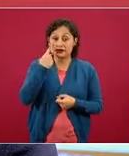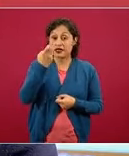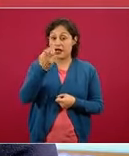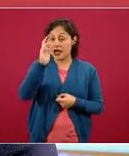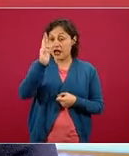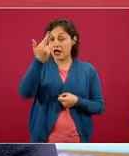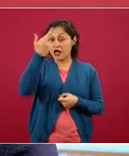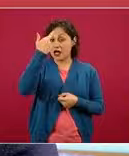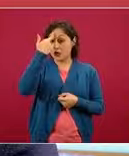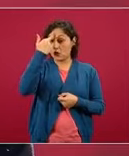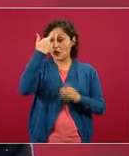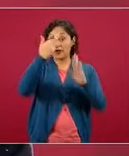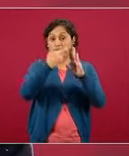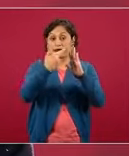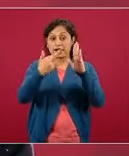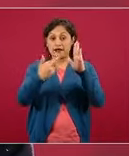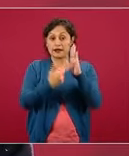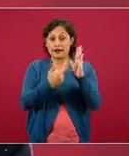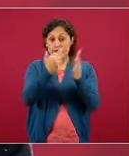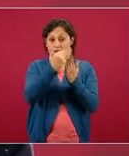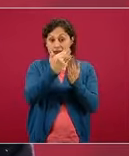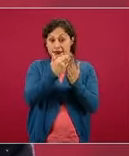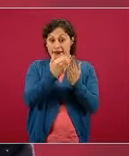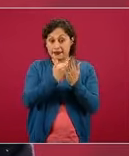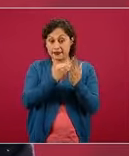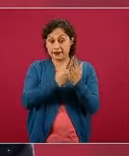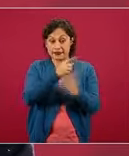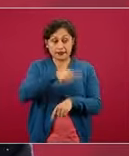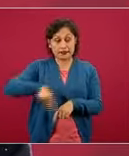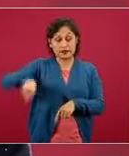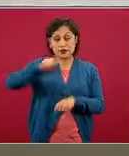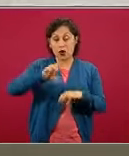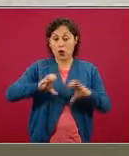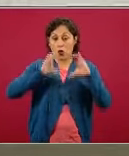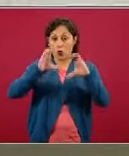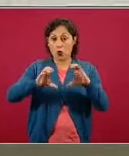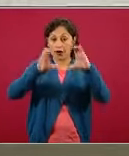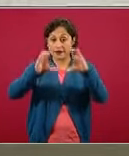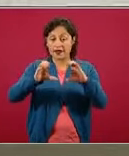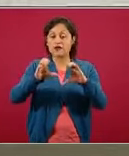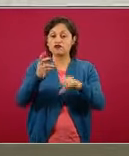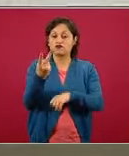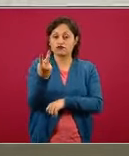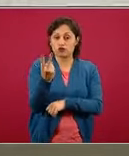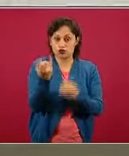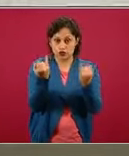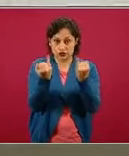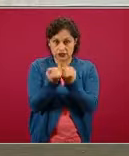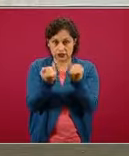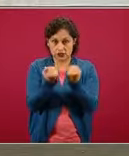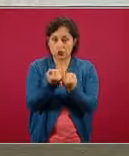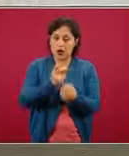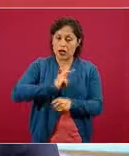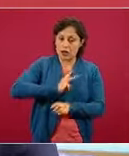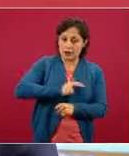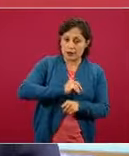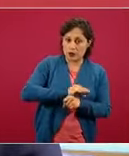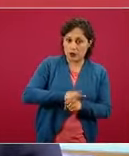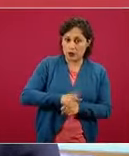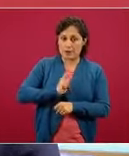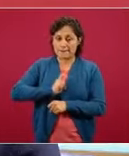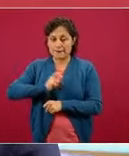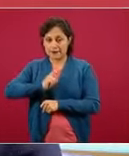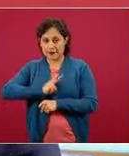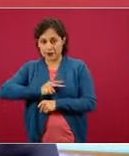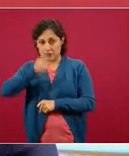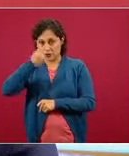de prevención para ambas enfermedades son las mismas, esperaríamos que esta temporada de influenza en